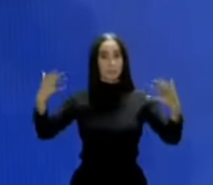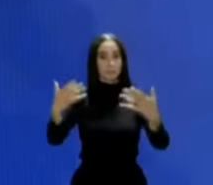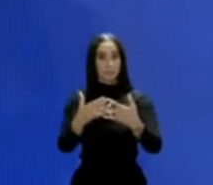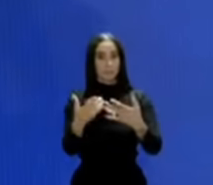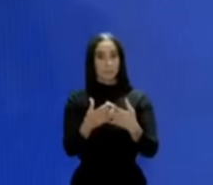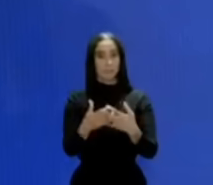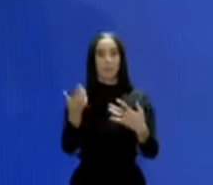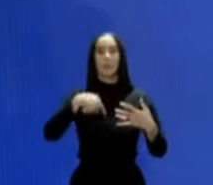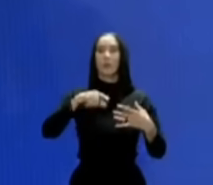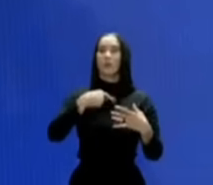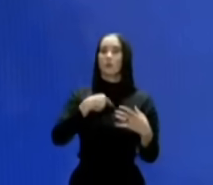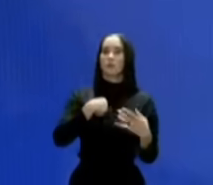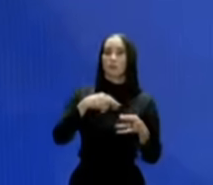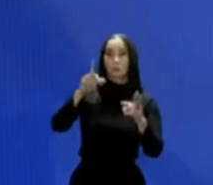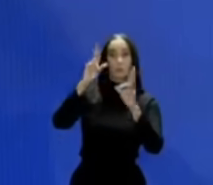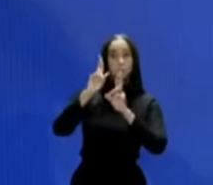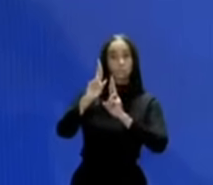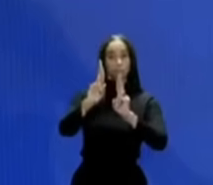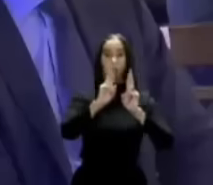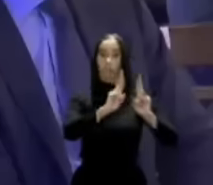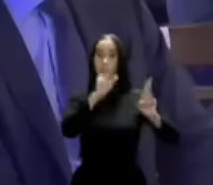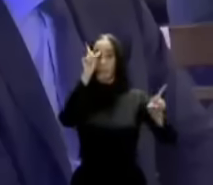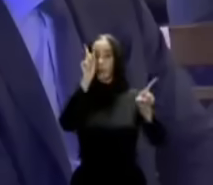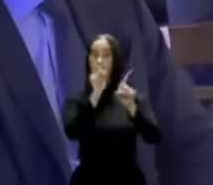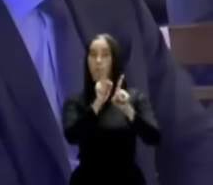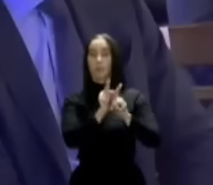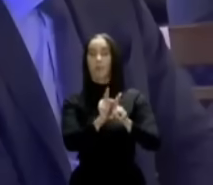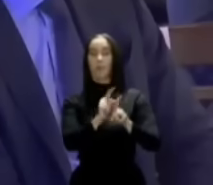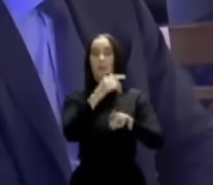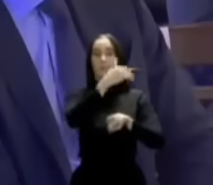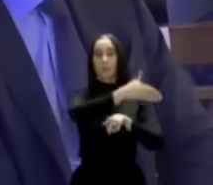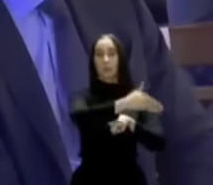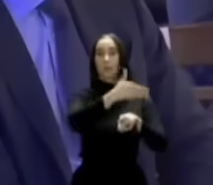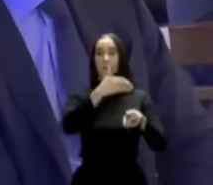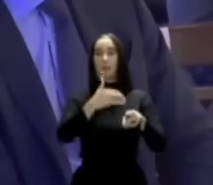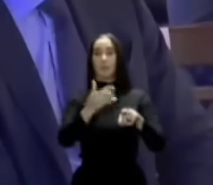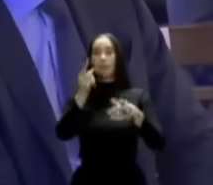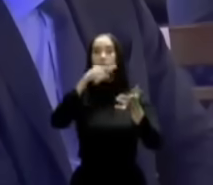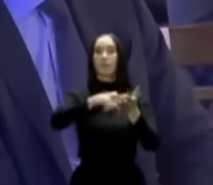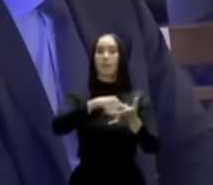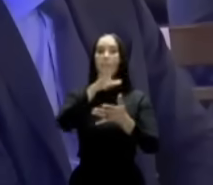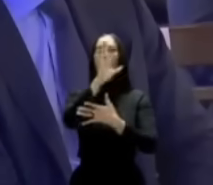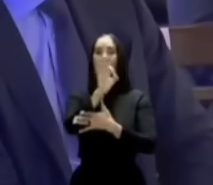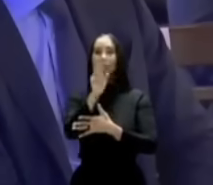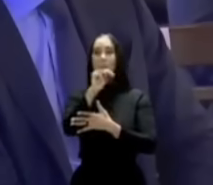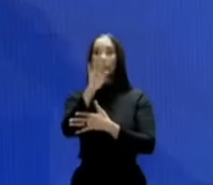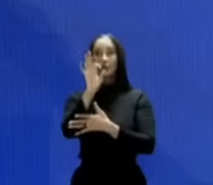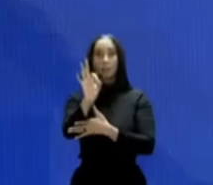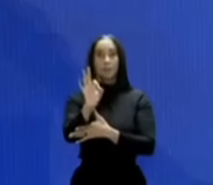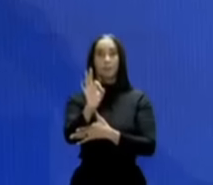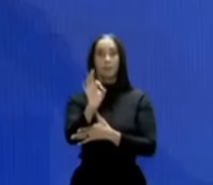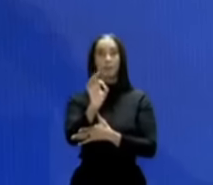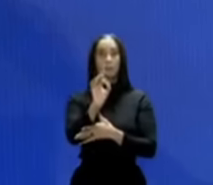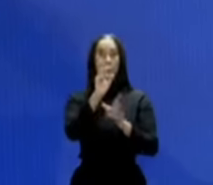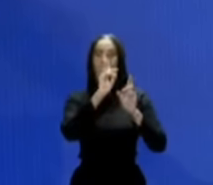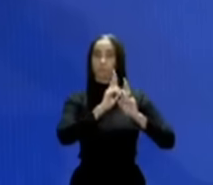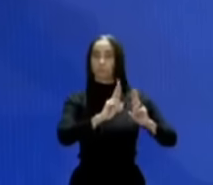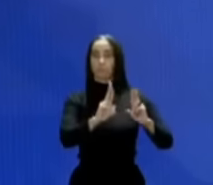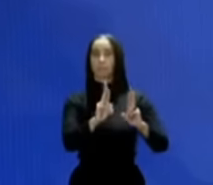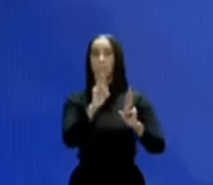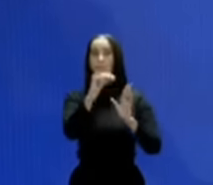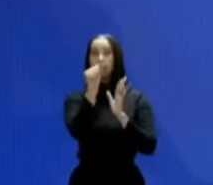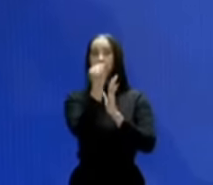Y nosotros hemos sido tan respetuosos del acuerdo del tratado del 1929 que en